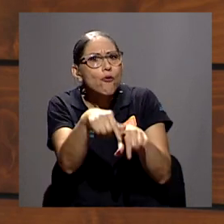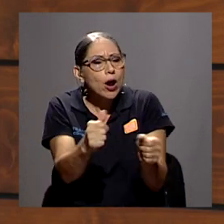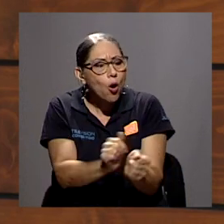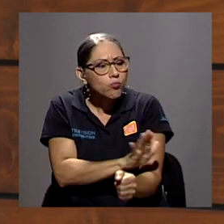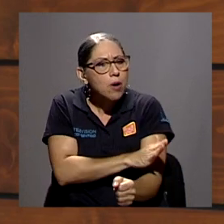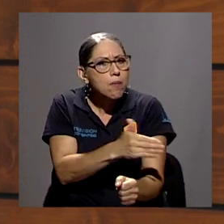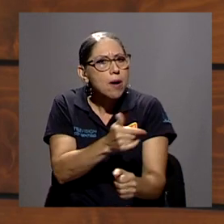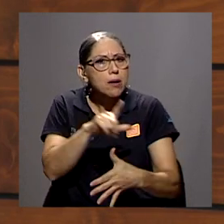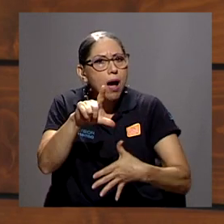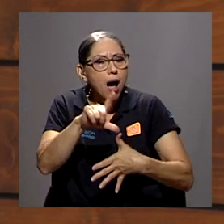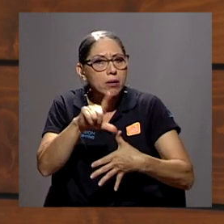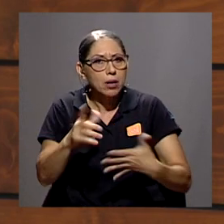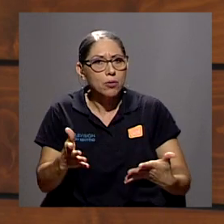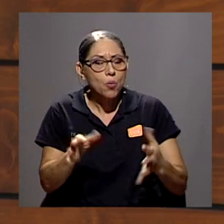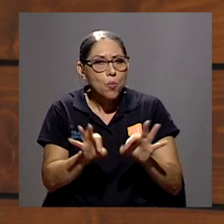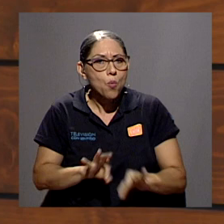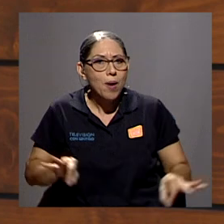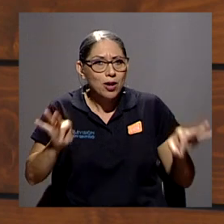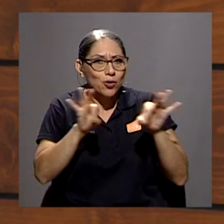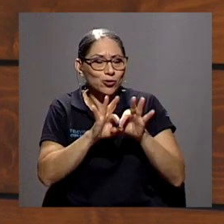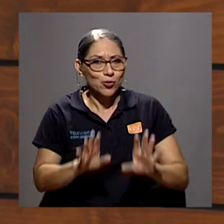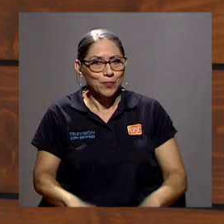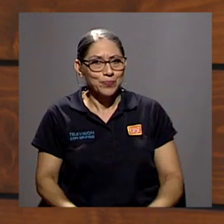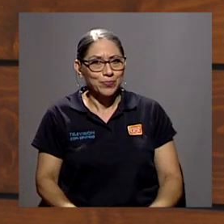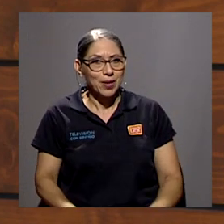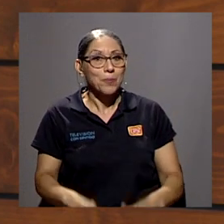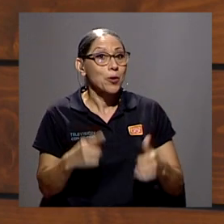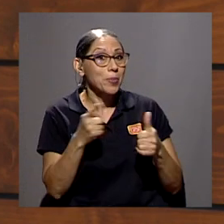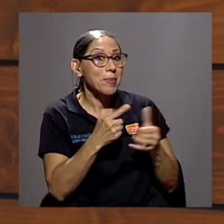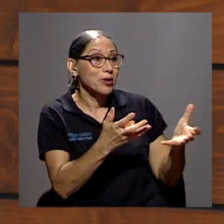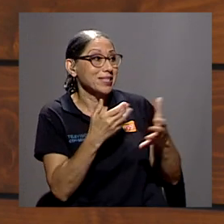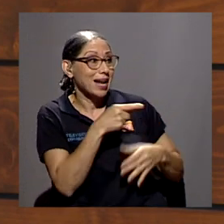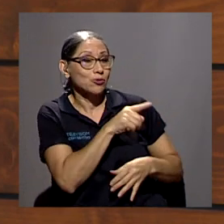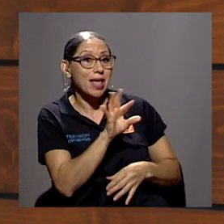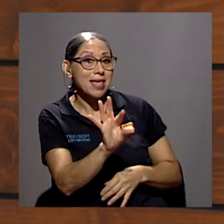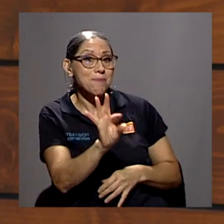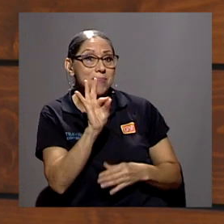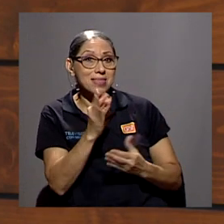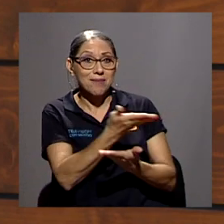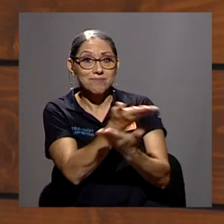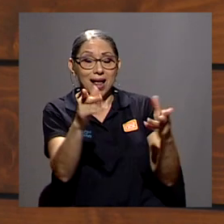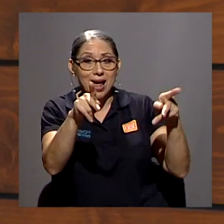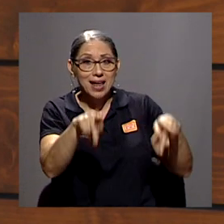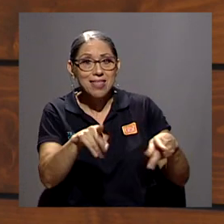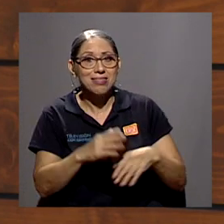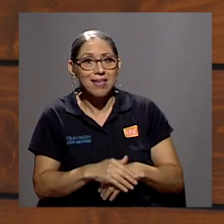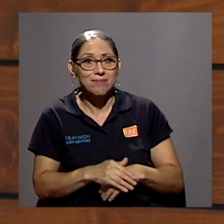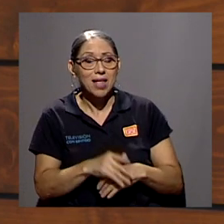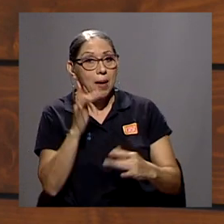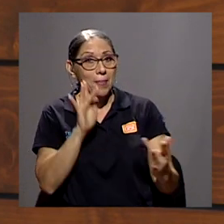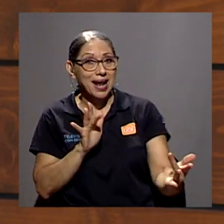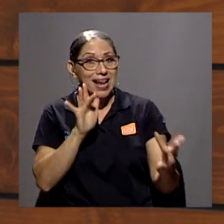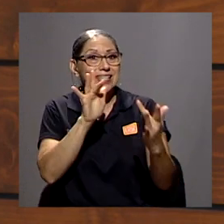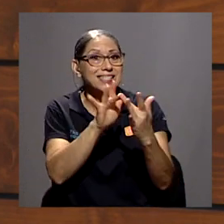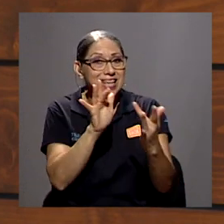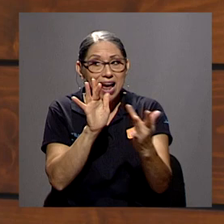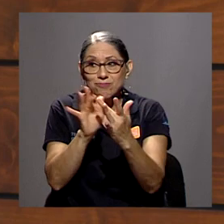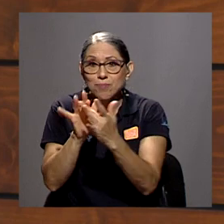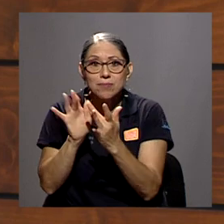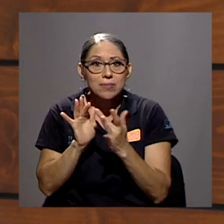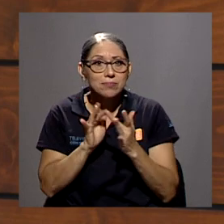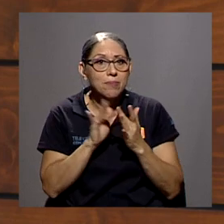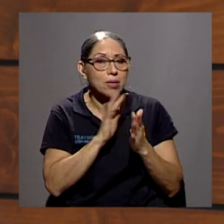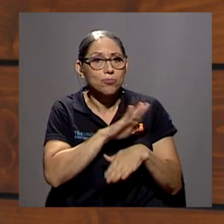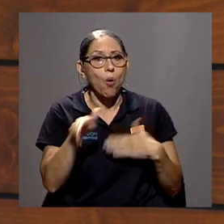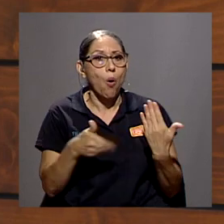es muy valioso y bueno primero quisiera que invite a la gente a la que le sigan mediante todos los contactos que